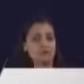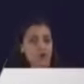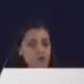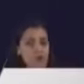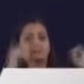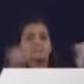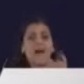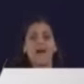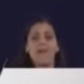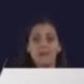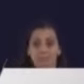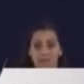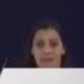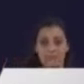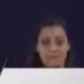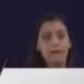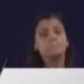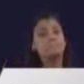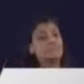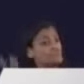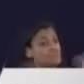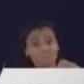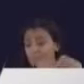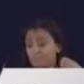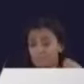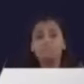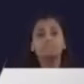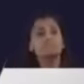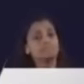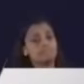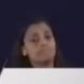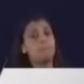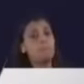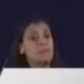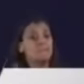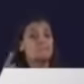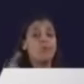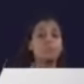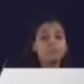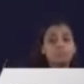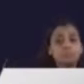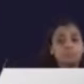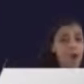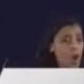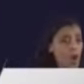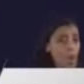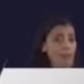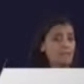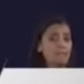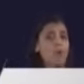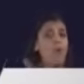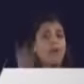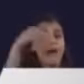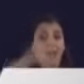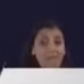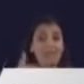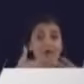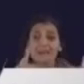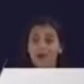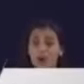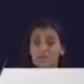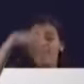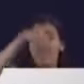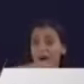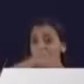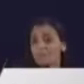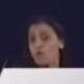prensa. Y es un poco, esa charla en definitiva se extiende a todos los lugares de la Casa Rosada, ¿no? Utilizar lugares